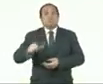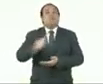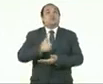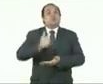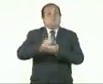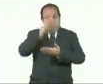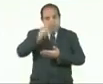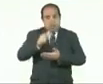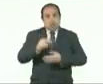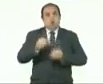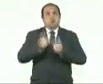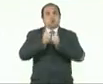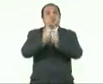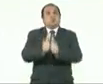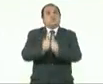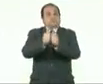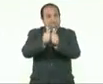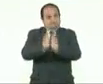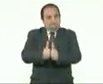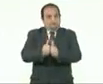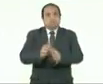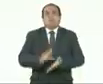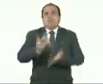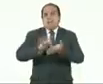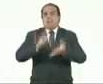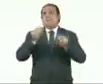están contigo. Muchísimas gracias.